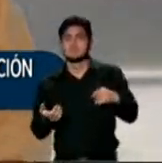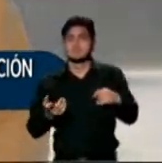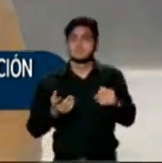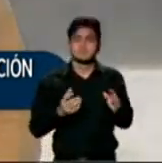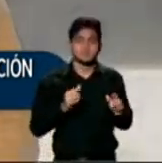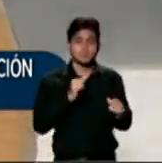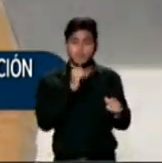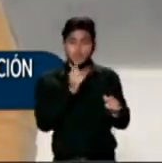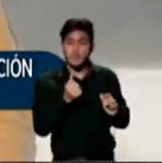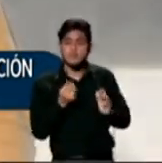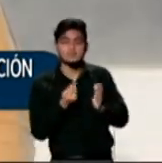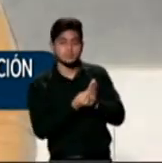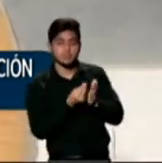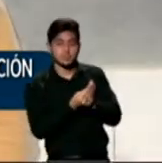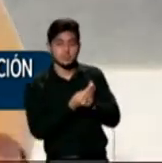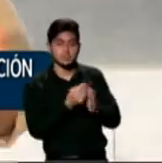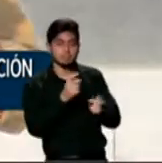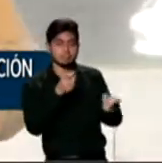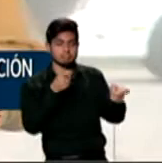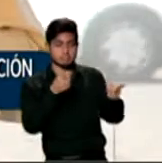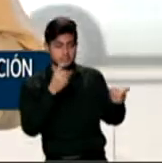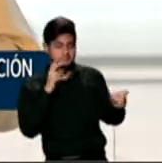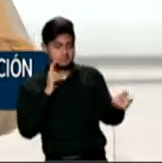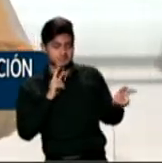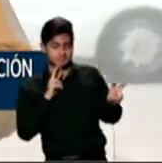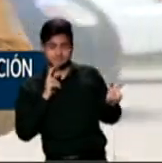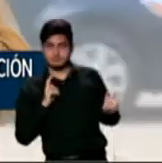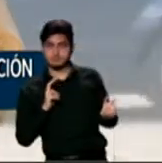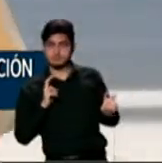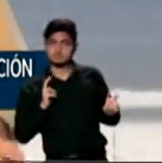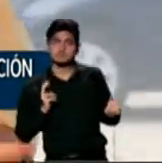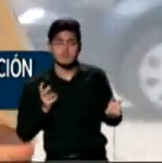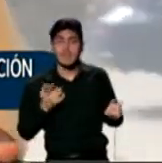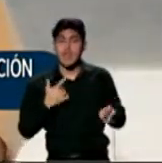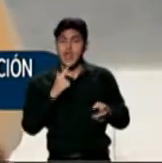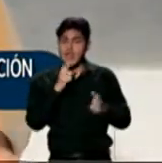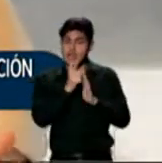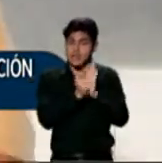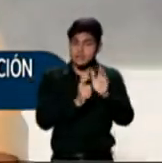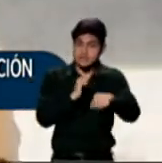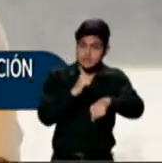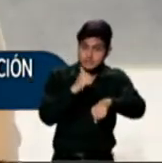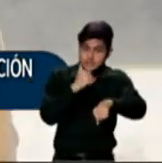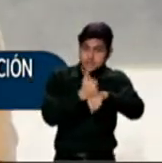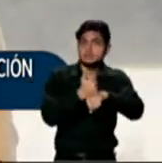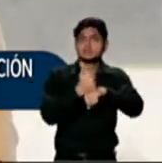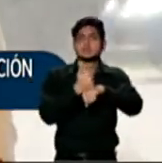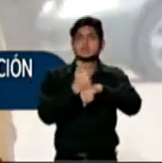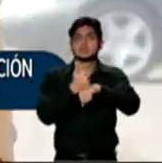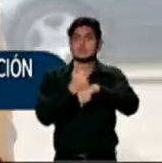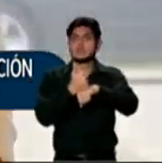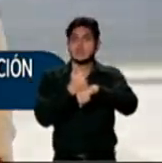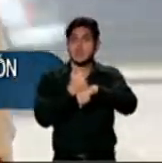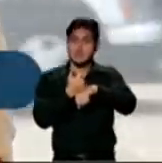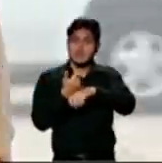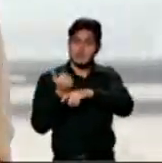con la Junta, es que la ley dice que el nombramiento es permanente. La ley no permite un nombramiento